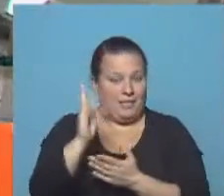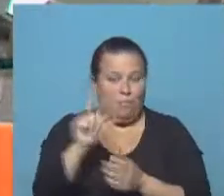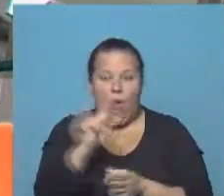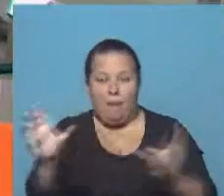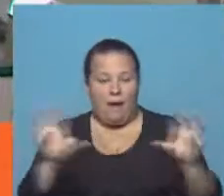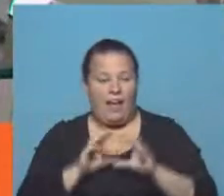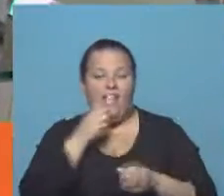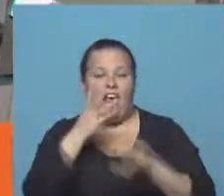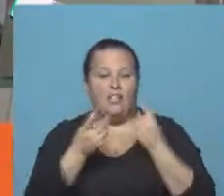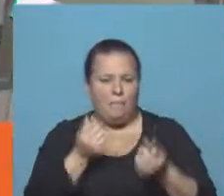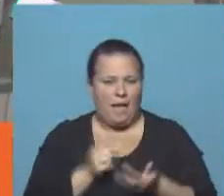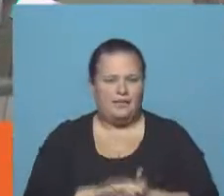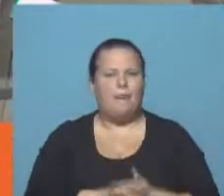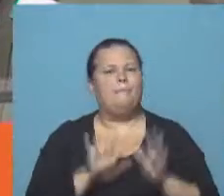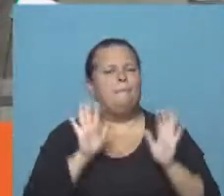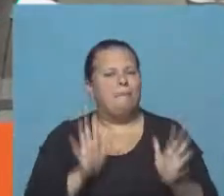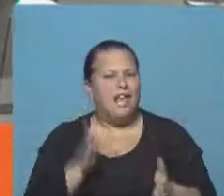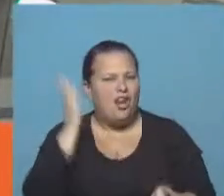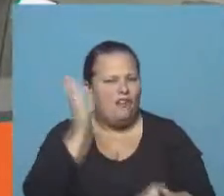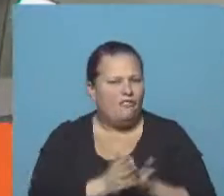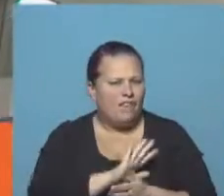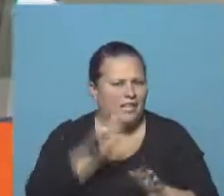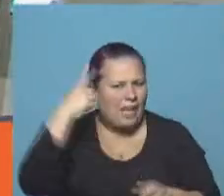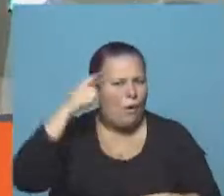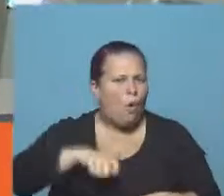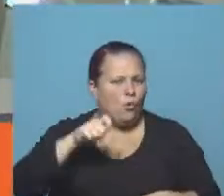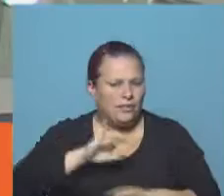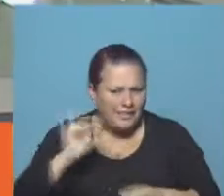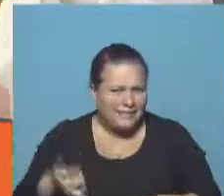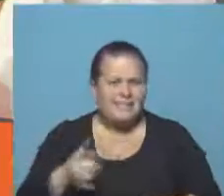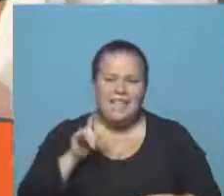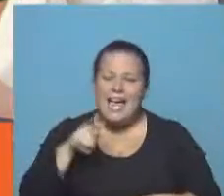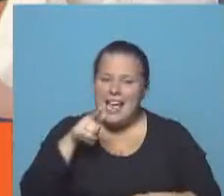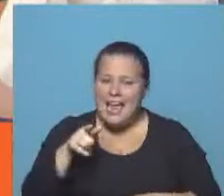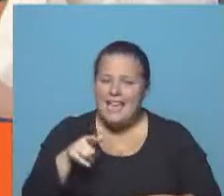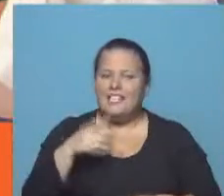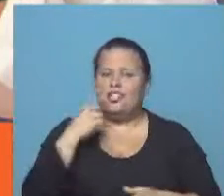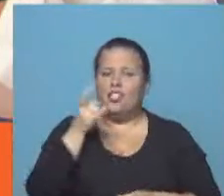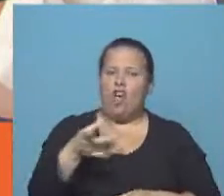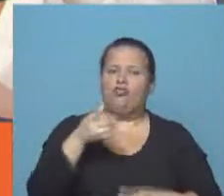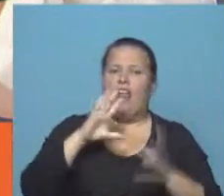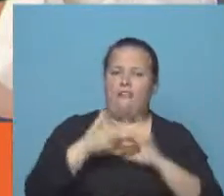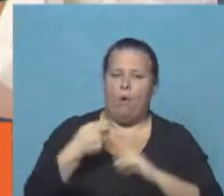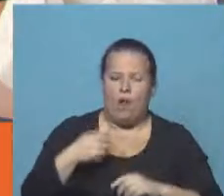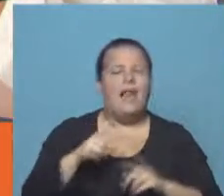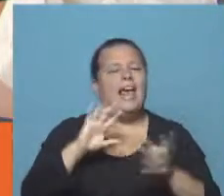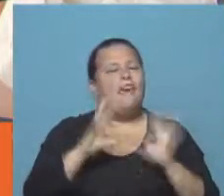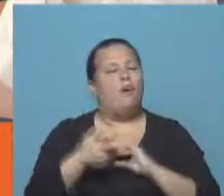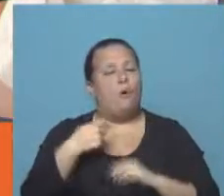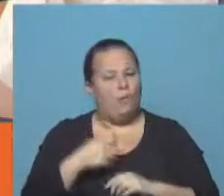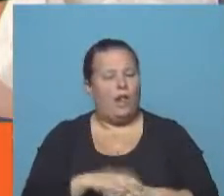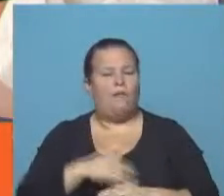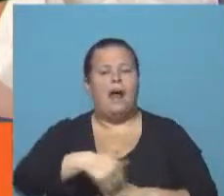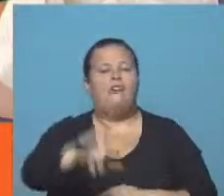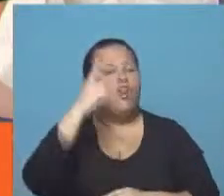digamos, que es el blanqueo de Pero, capitales. Agustín, Entonces eso había fallos definitivos de la justicia. Está bien, Eso pero pone era en atentar riesgo contra el sistema sistema jubilatorio. previsional a largo plazo. Y